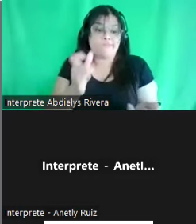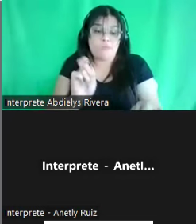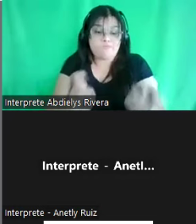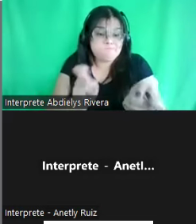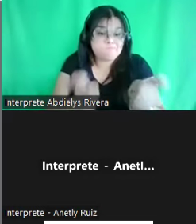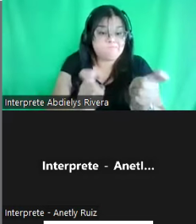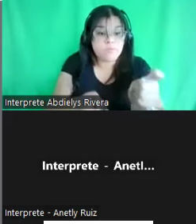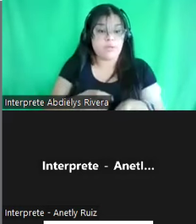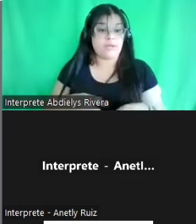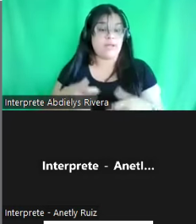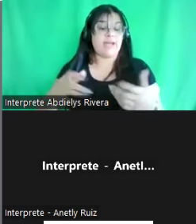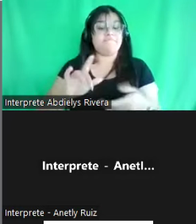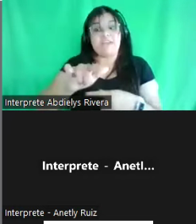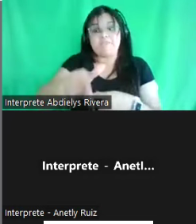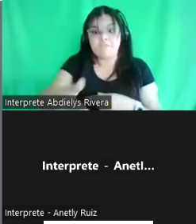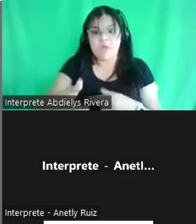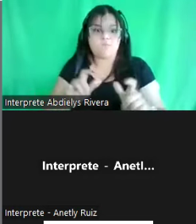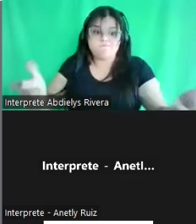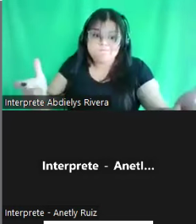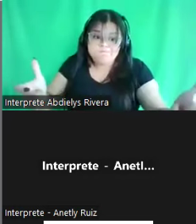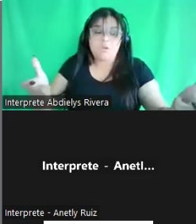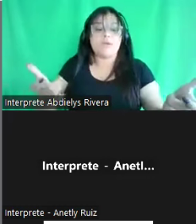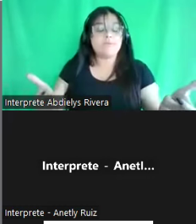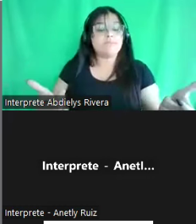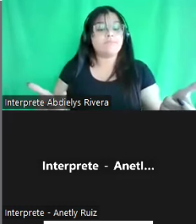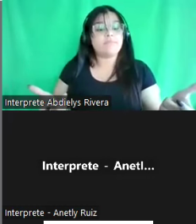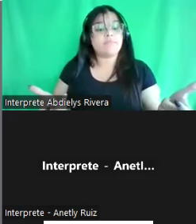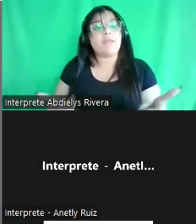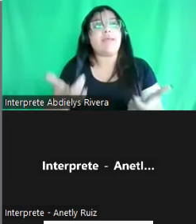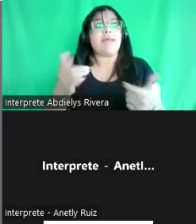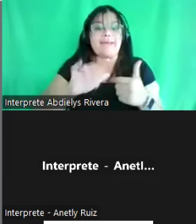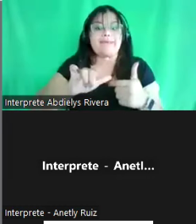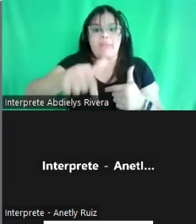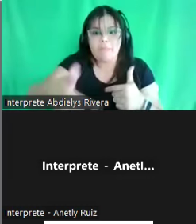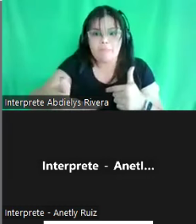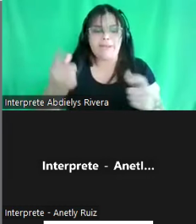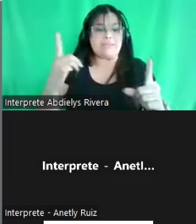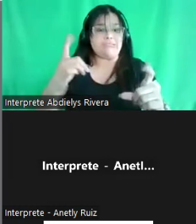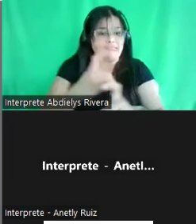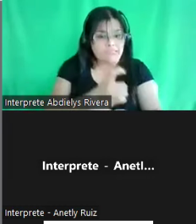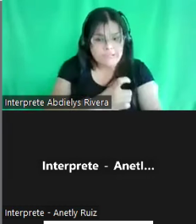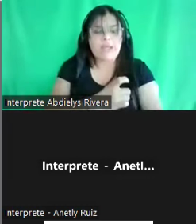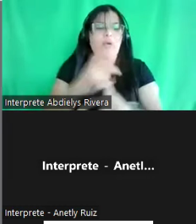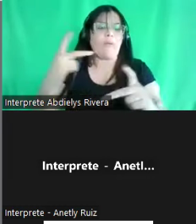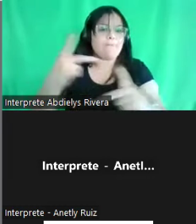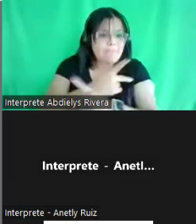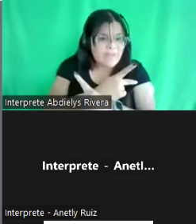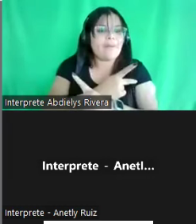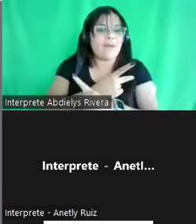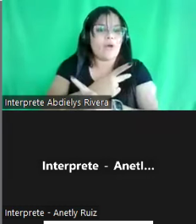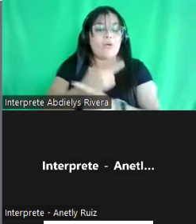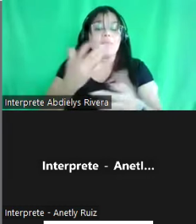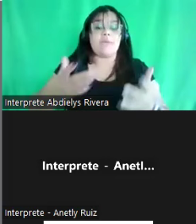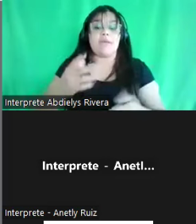obesidad. Y la obesidad le causó la hipertensión y la hipertensión causó que tuviera, ¿verdad?, fallo renal. Y el fallo renal